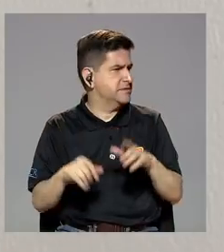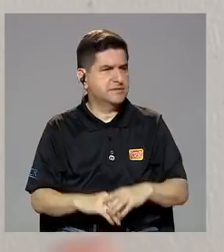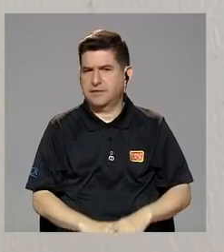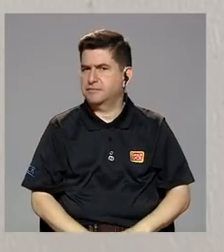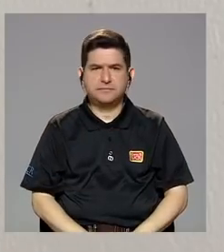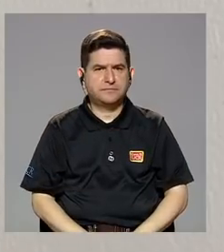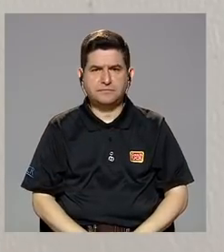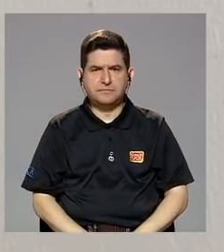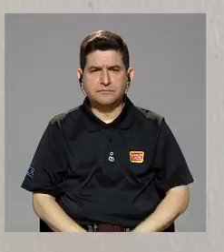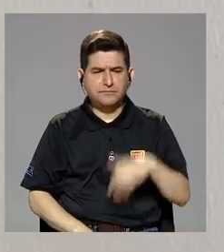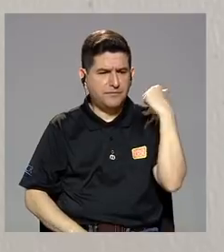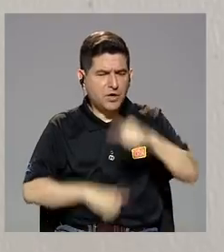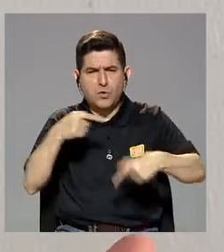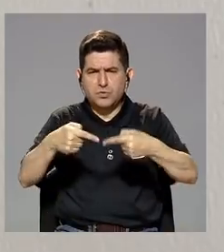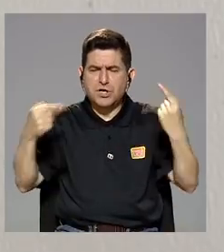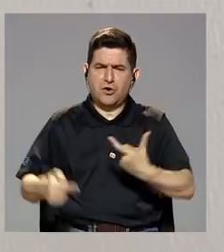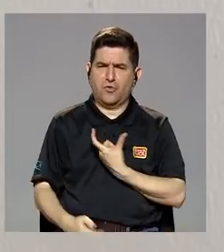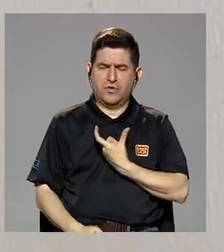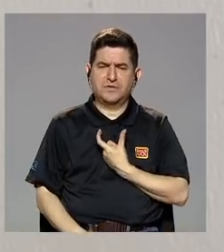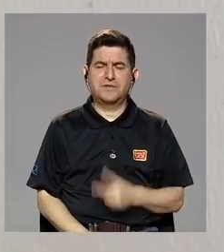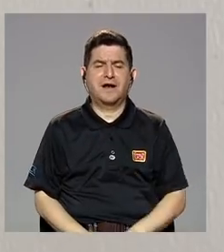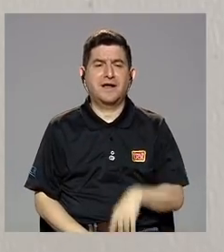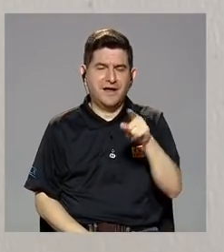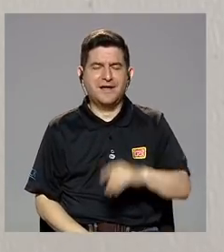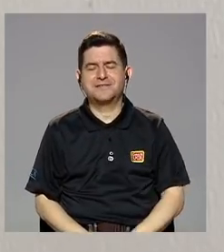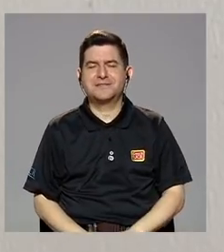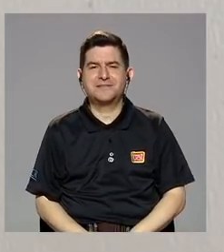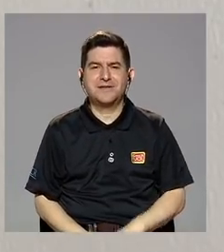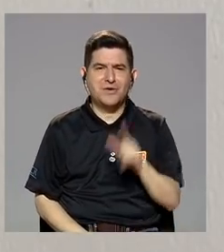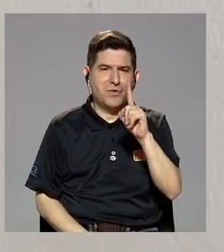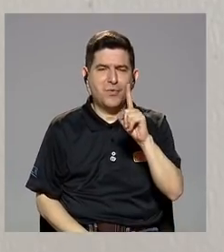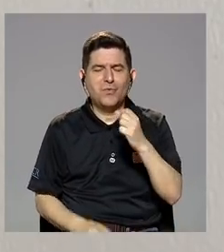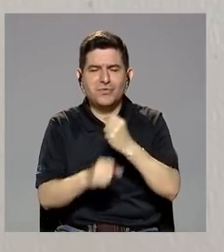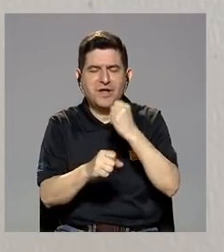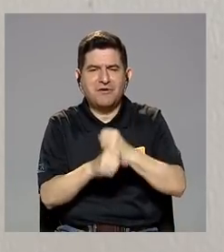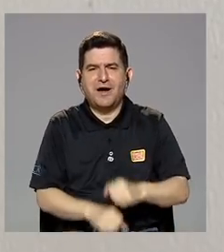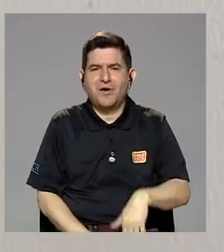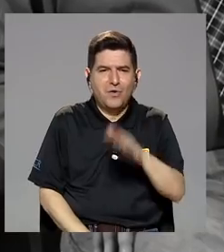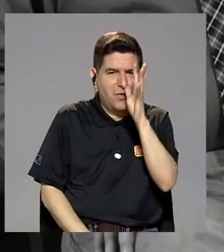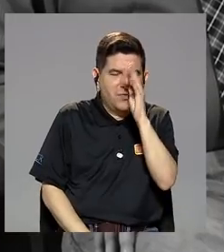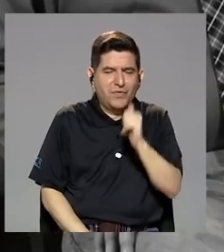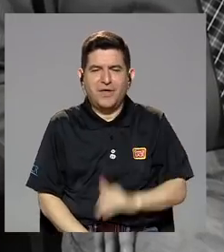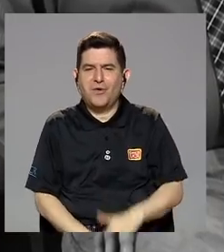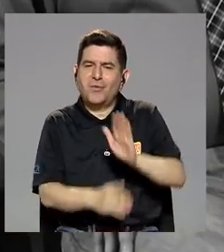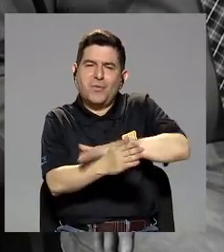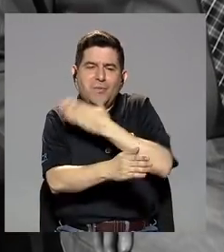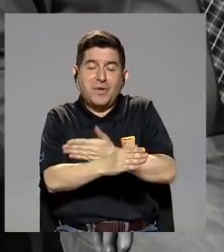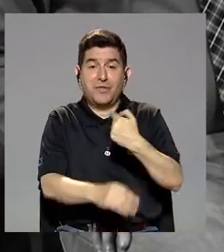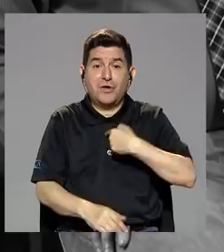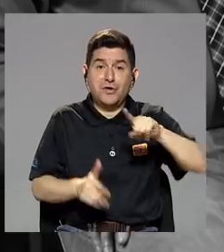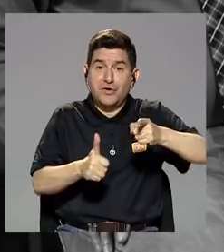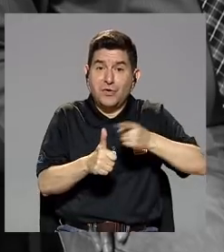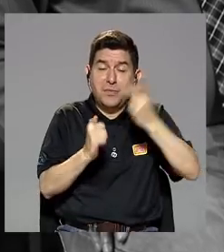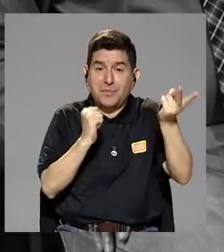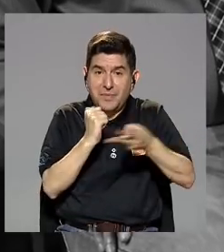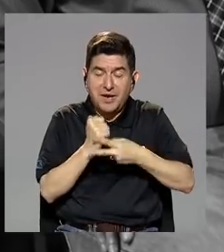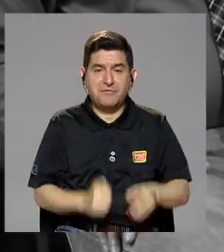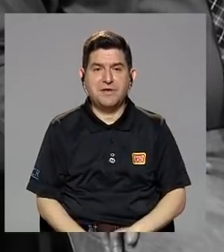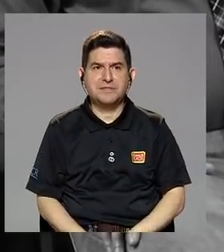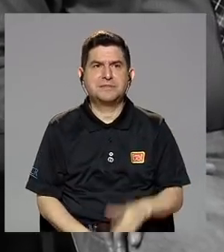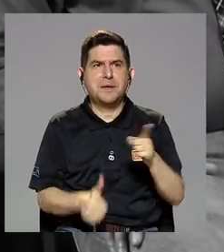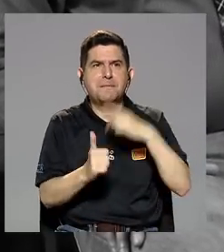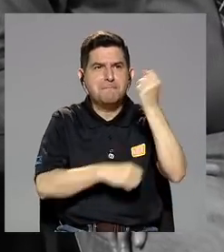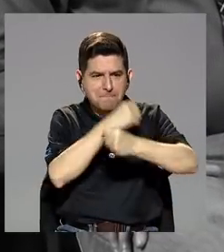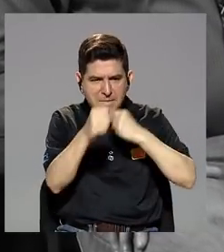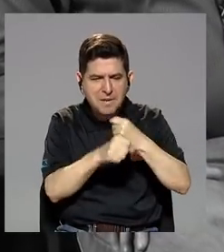poner al alcalde en fin de una comedia musical muy bonita muy linda y a mí me tocó debutar pero yo estaba en primer año de la